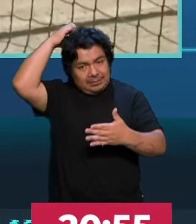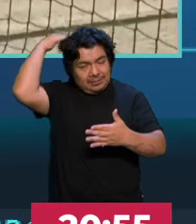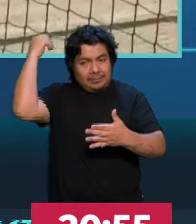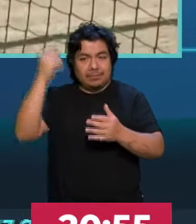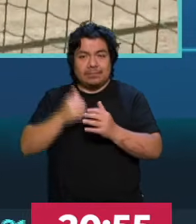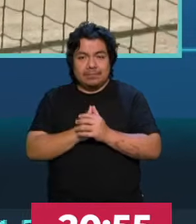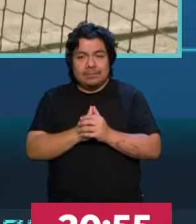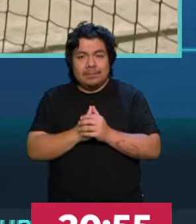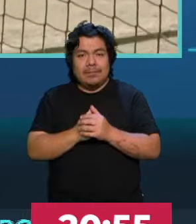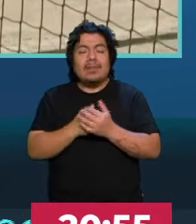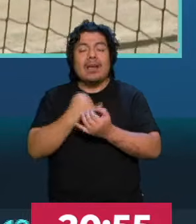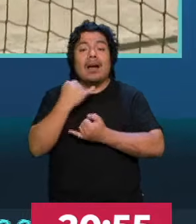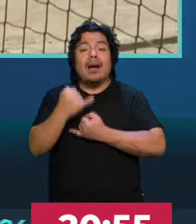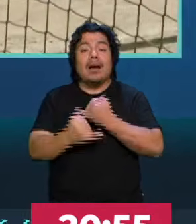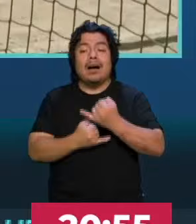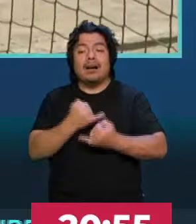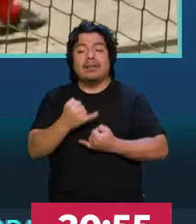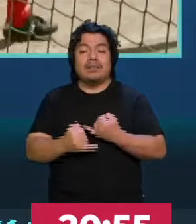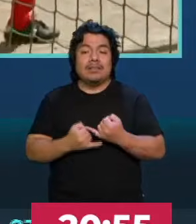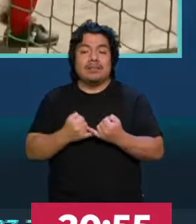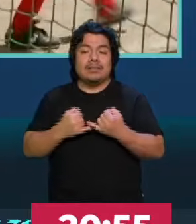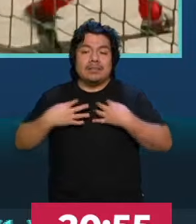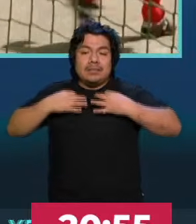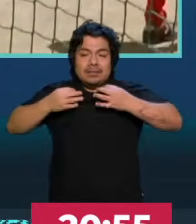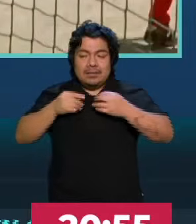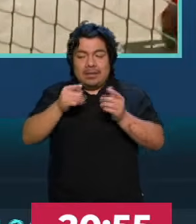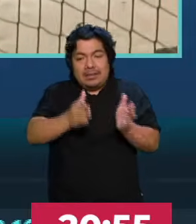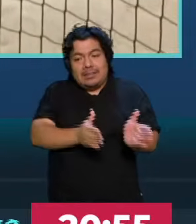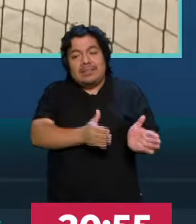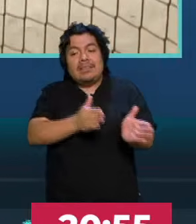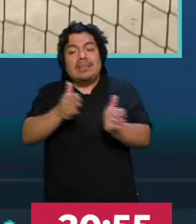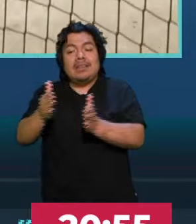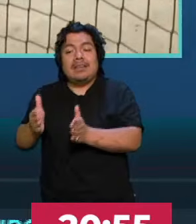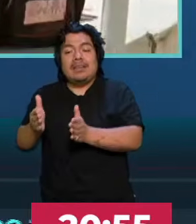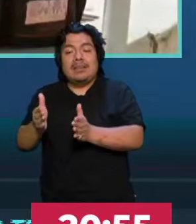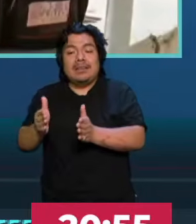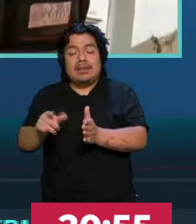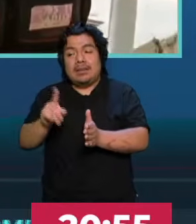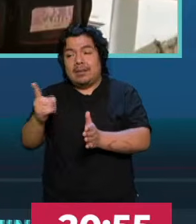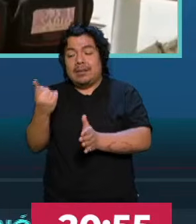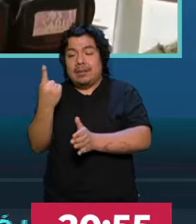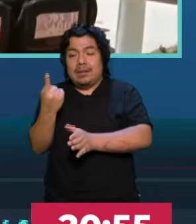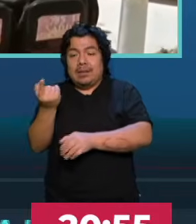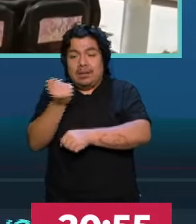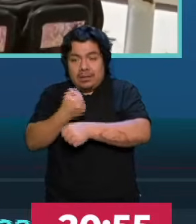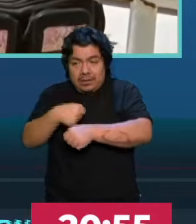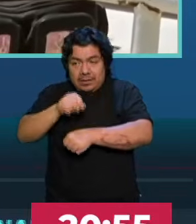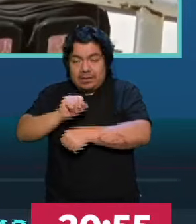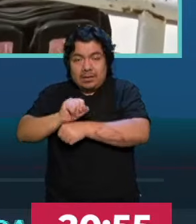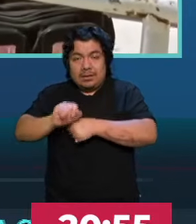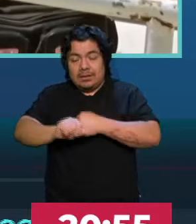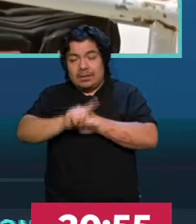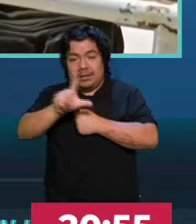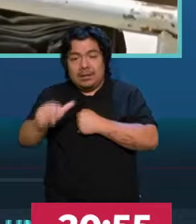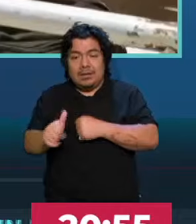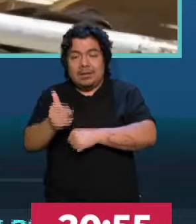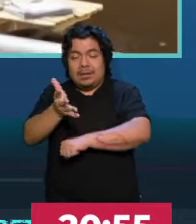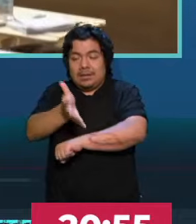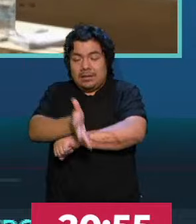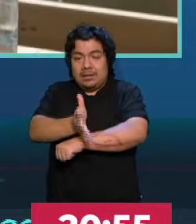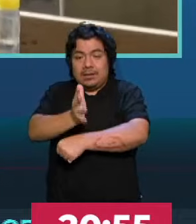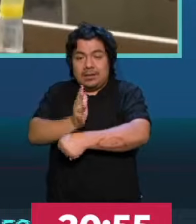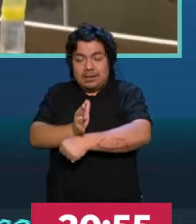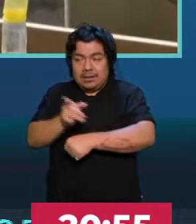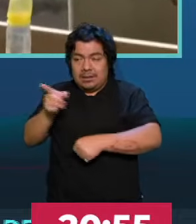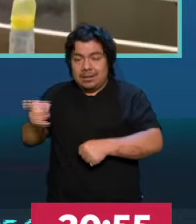va a jugarse o a continuarse ese partido, pero una semana después. Y el portero que tiene que defender es